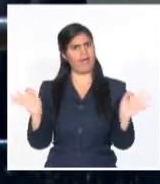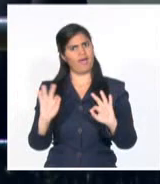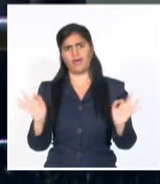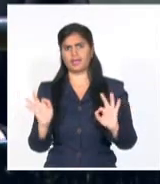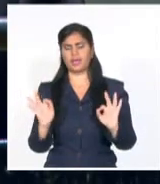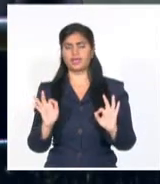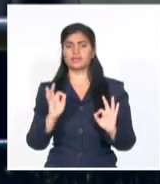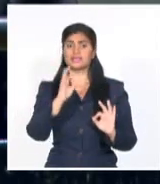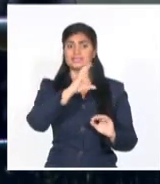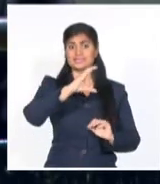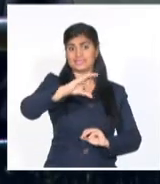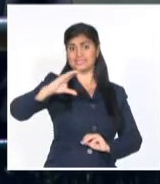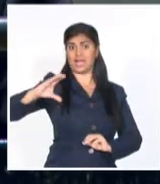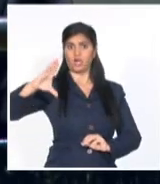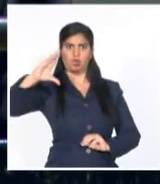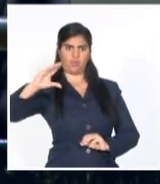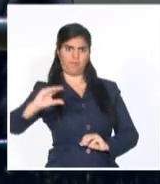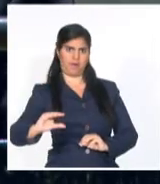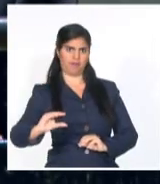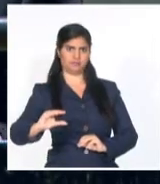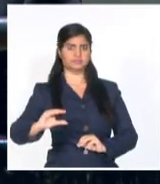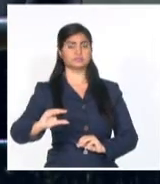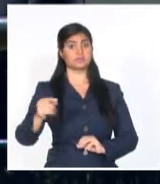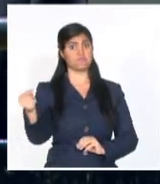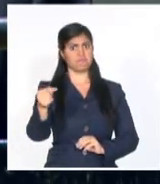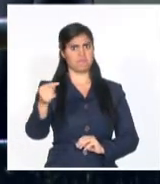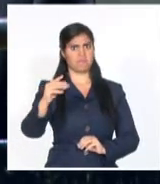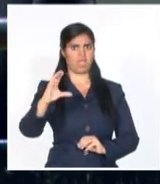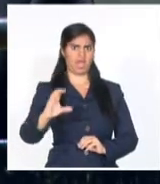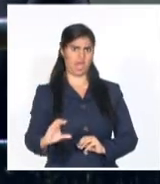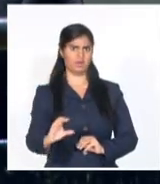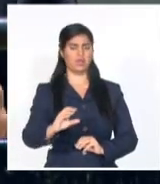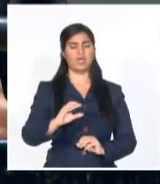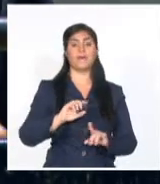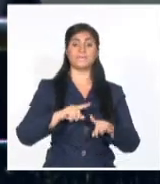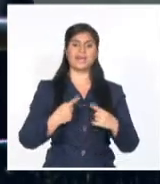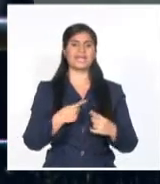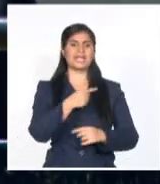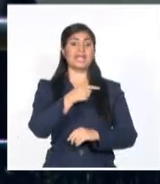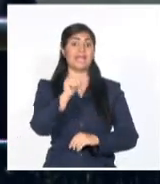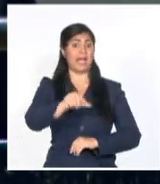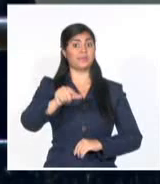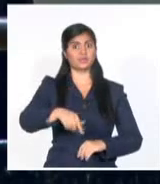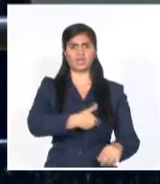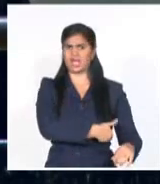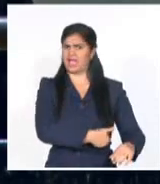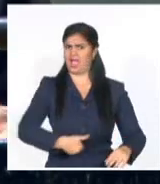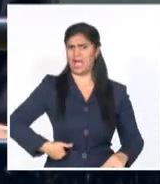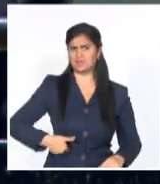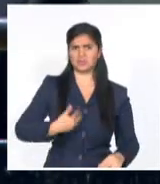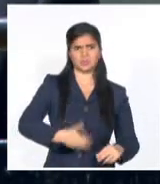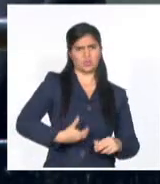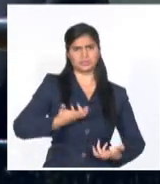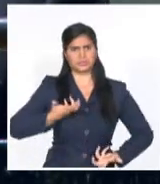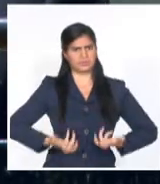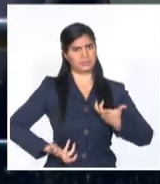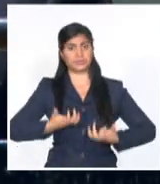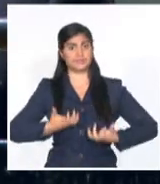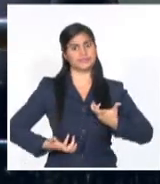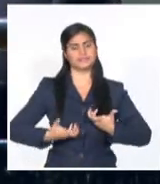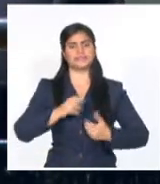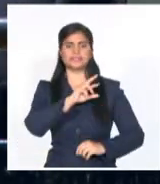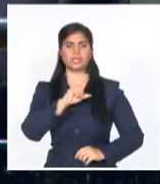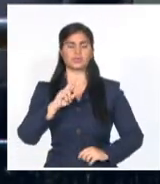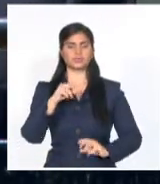salarios nominales y reales, con el objetivo de provocar hambre, desesperación y el